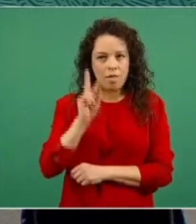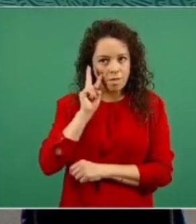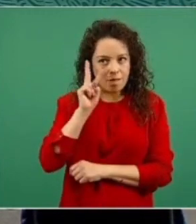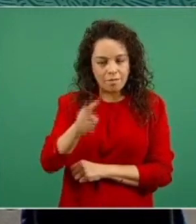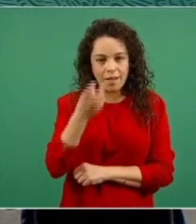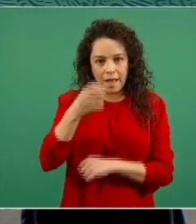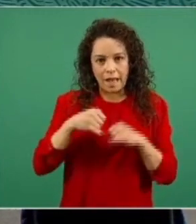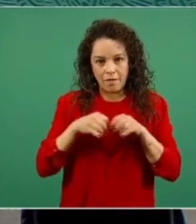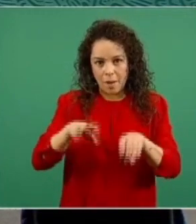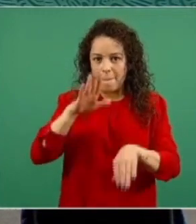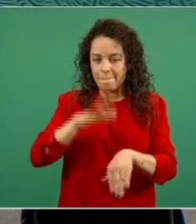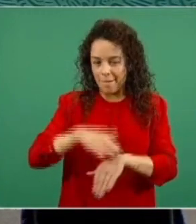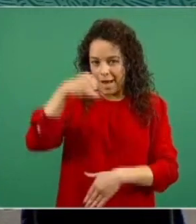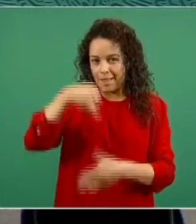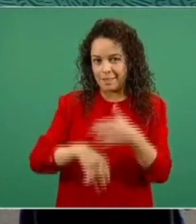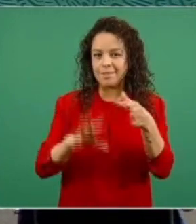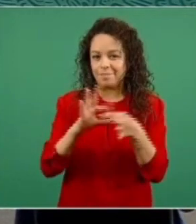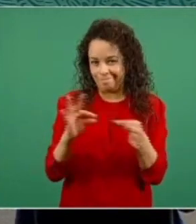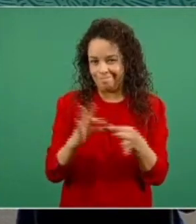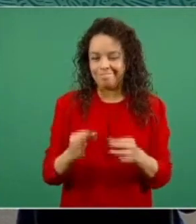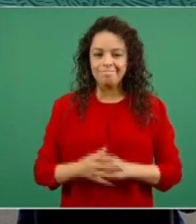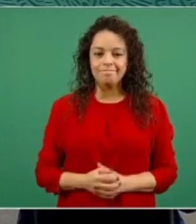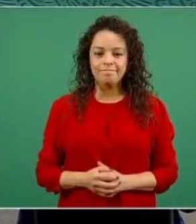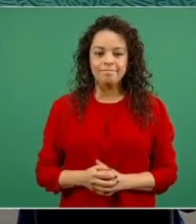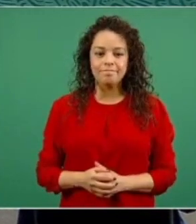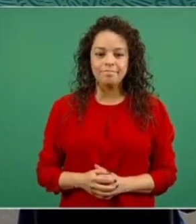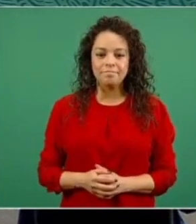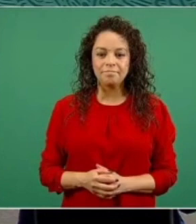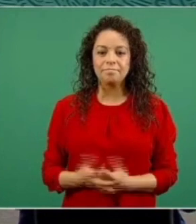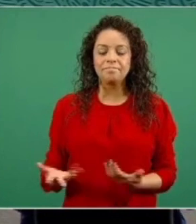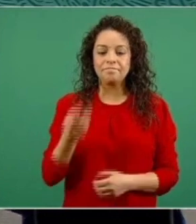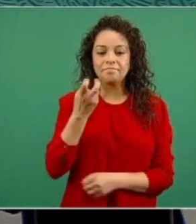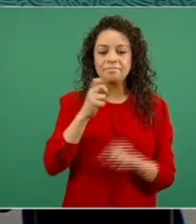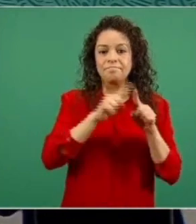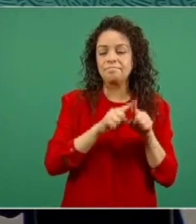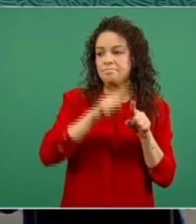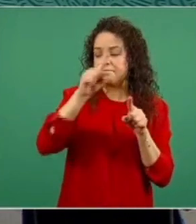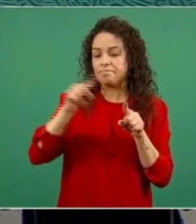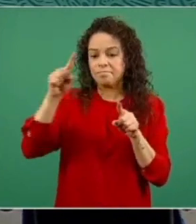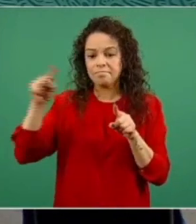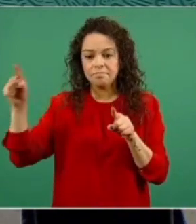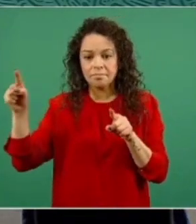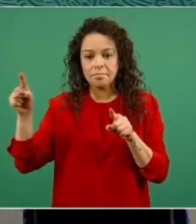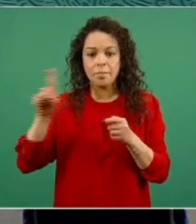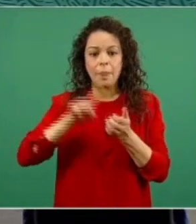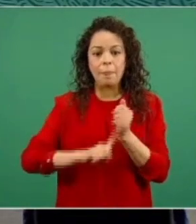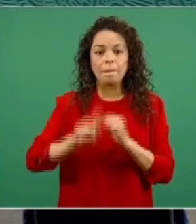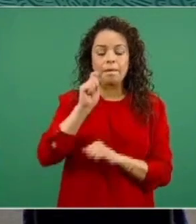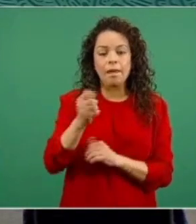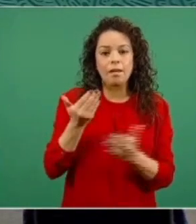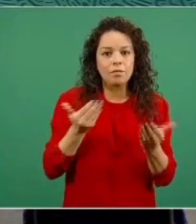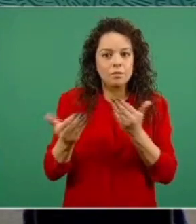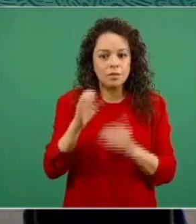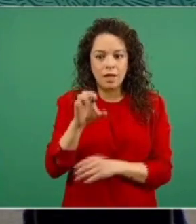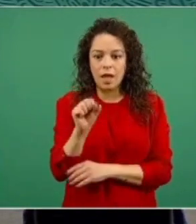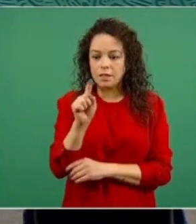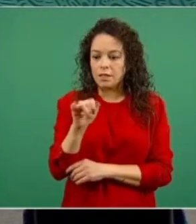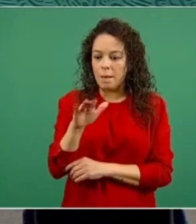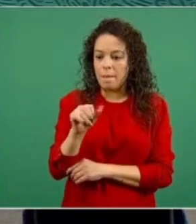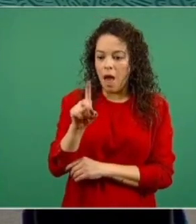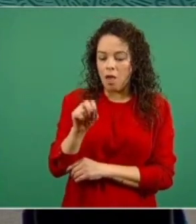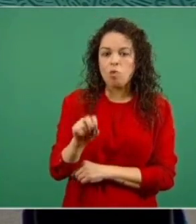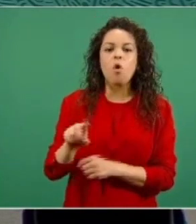si es necesario. Esta es la curva epidémica de casos estimados por inicio de